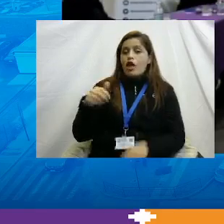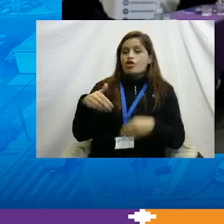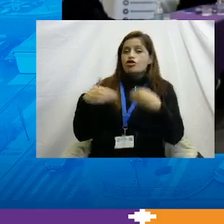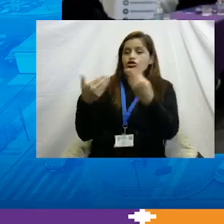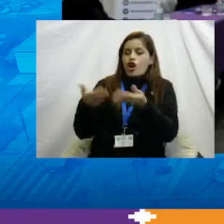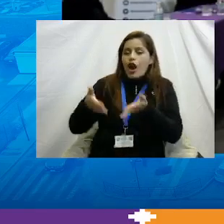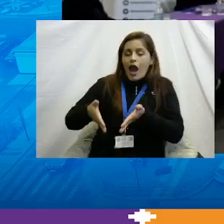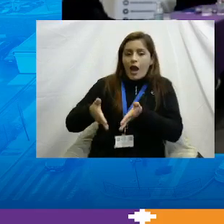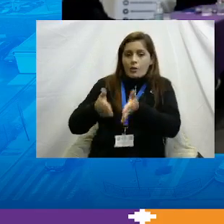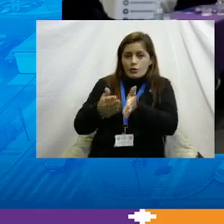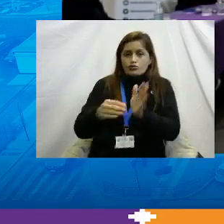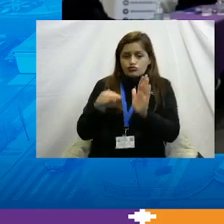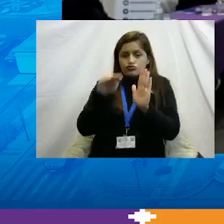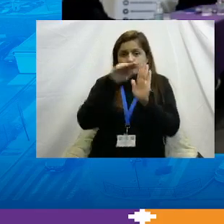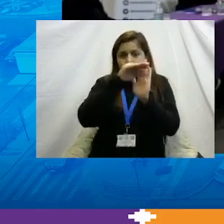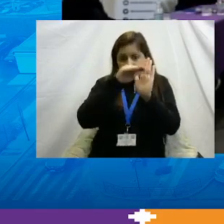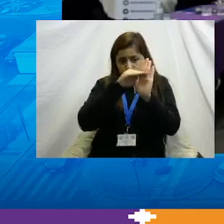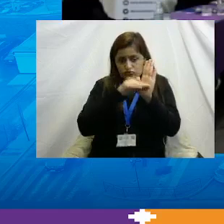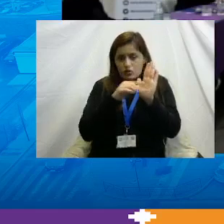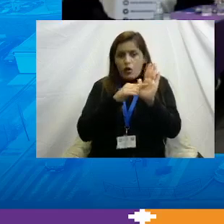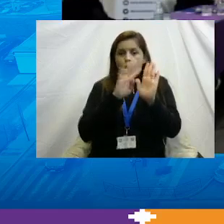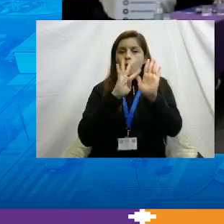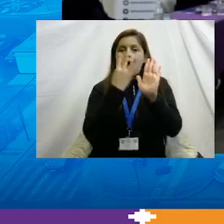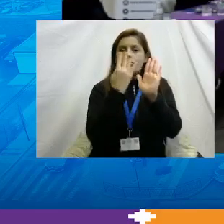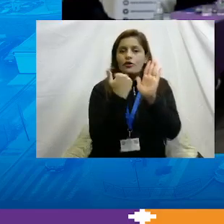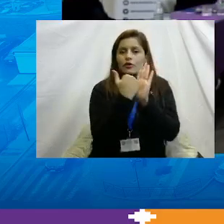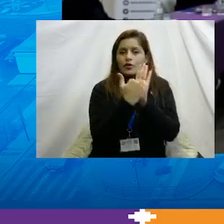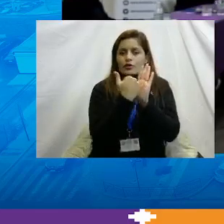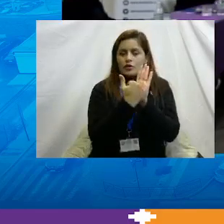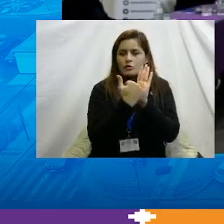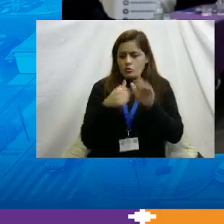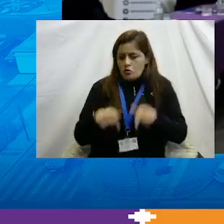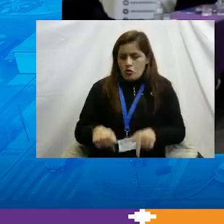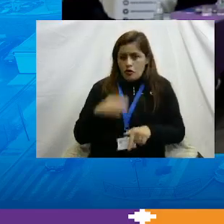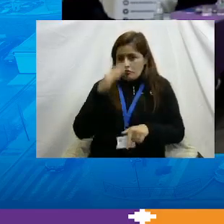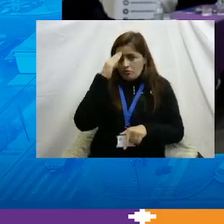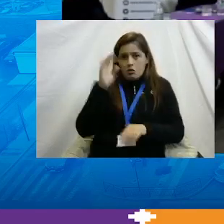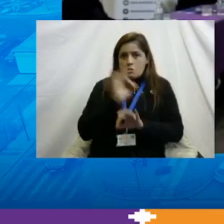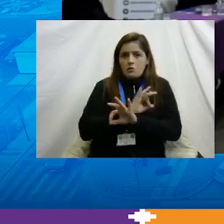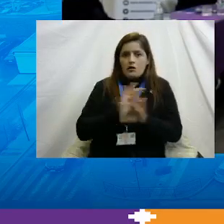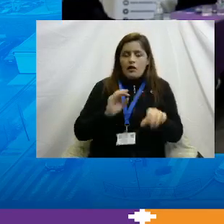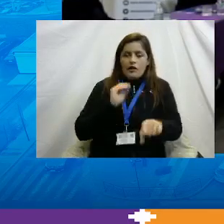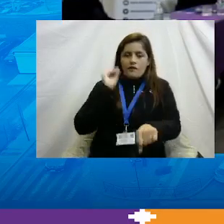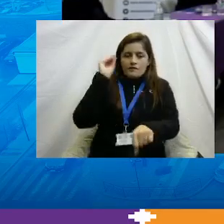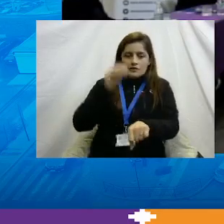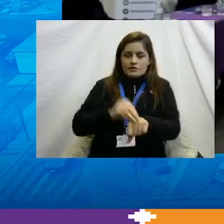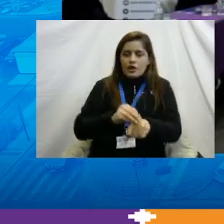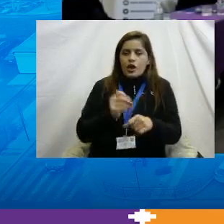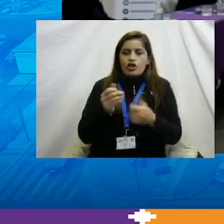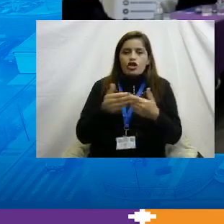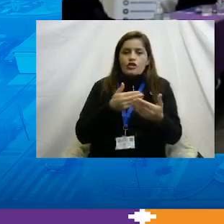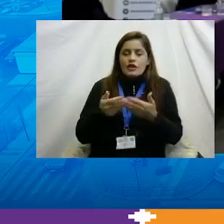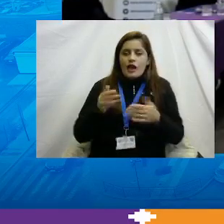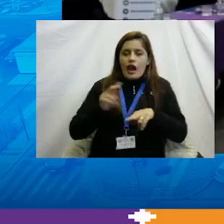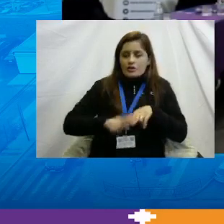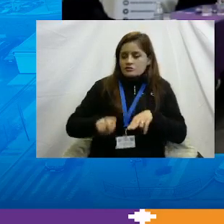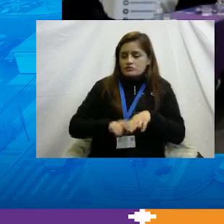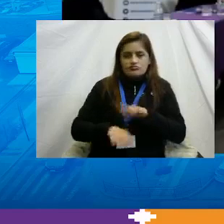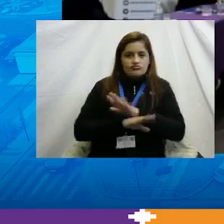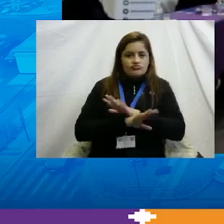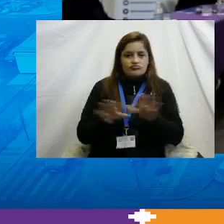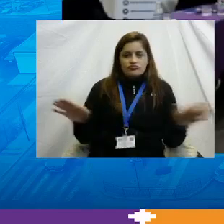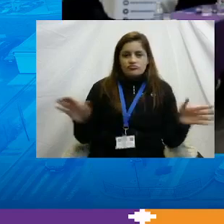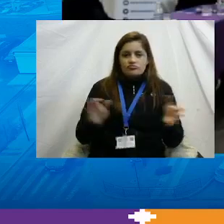prioridades, estando ellos en la 4ª prelación. Sin embargo, al día de hoy no se les ha informado de la ejecución de dicha obra y piden